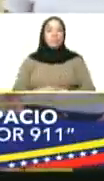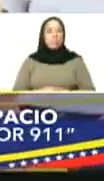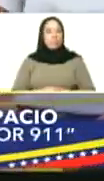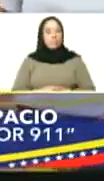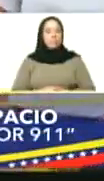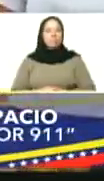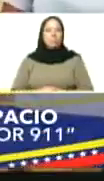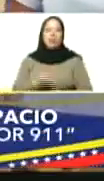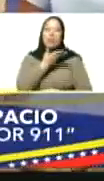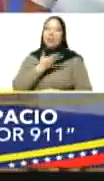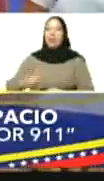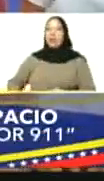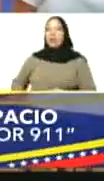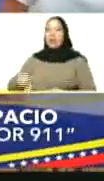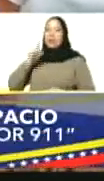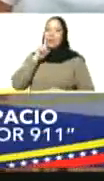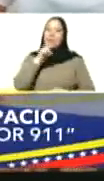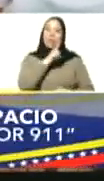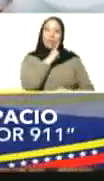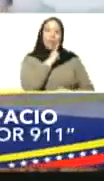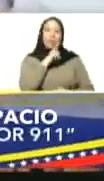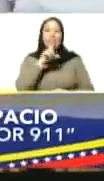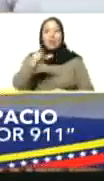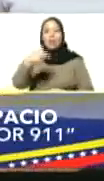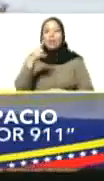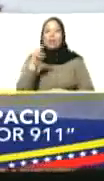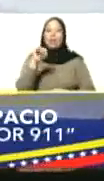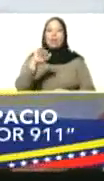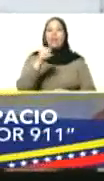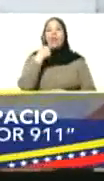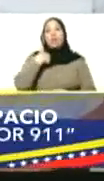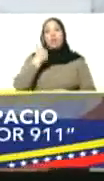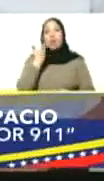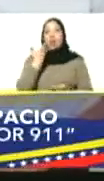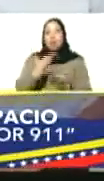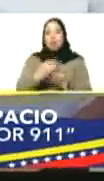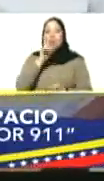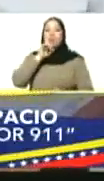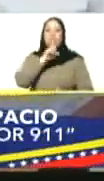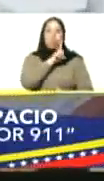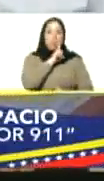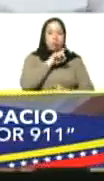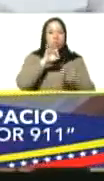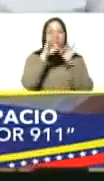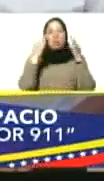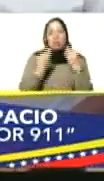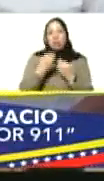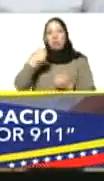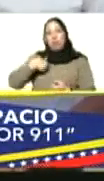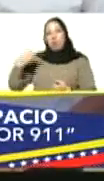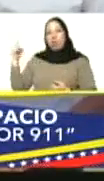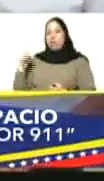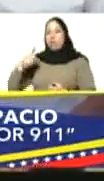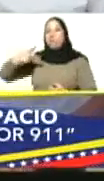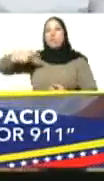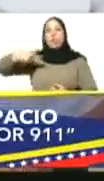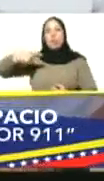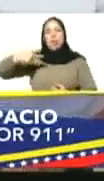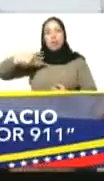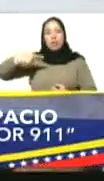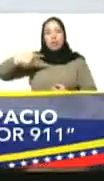mi presidente, mi nombre es Dayana Moilán, estoy aquí muy agradecida en nombre de las familias que estamos de Tejería aquí en Nueva